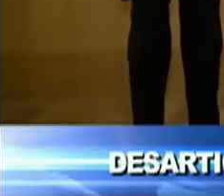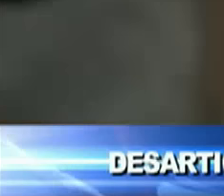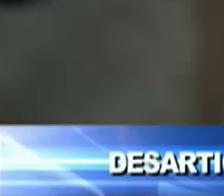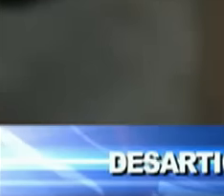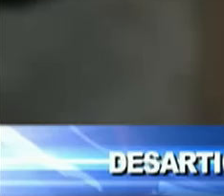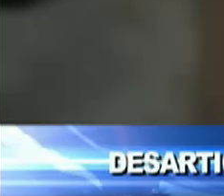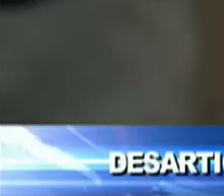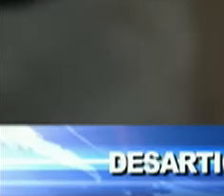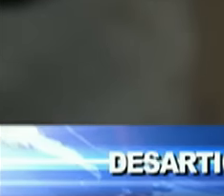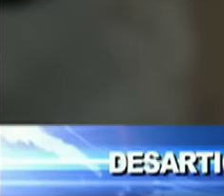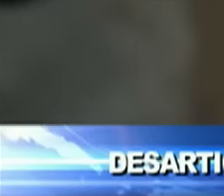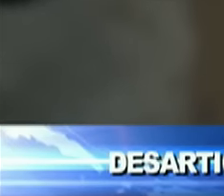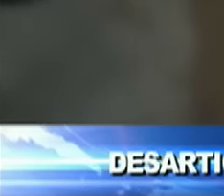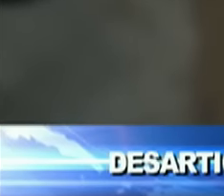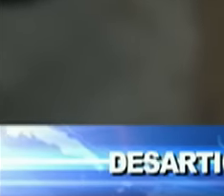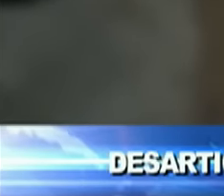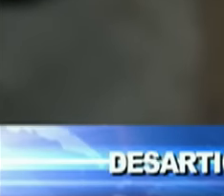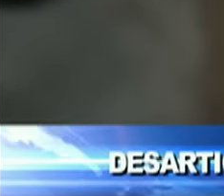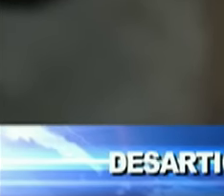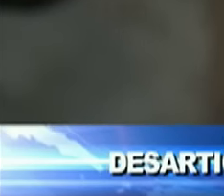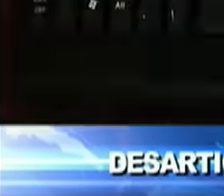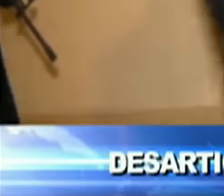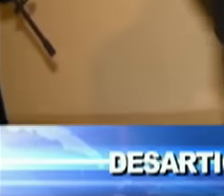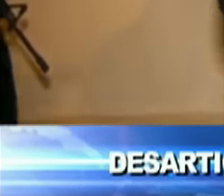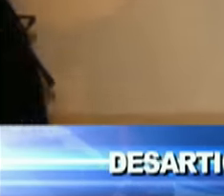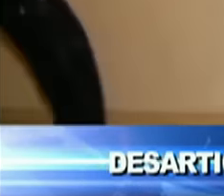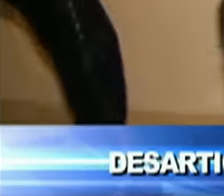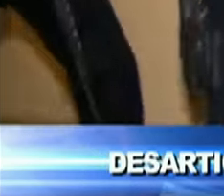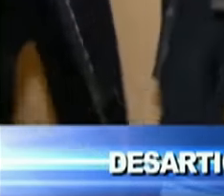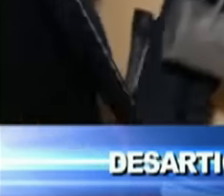personas fueron detenidas.